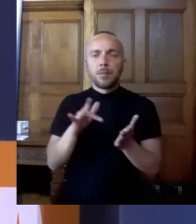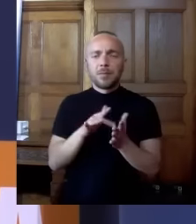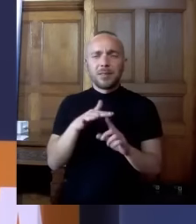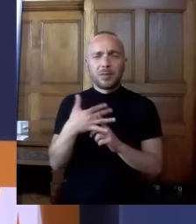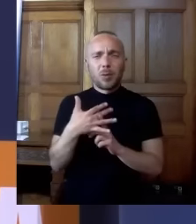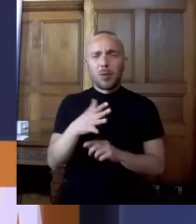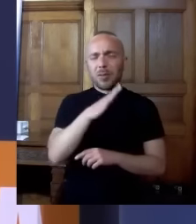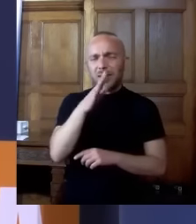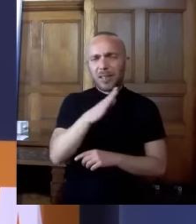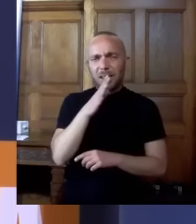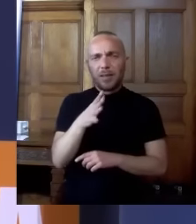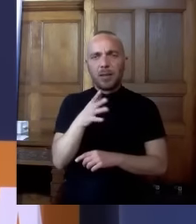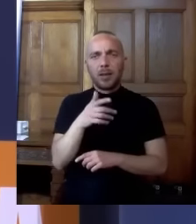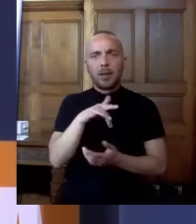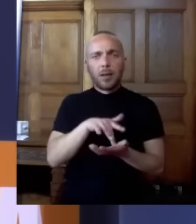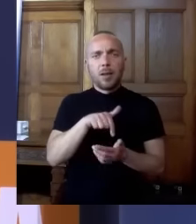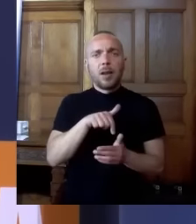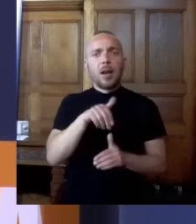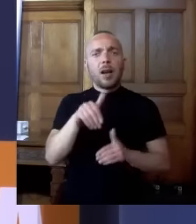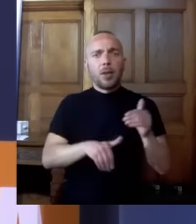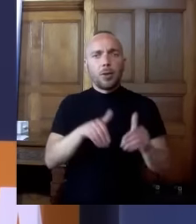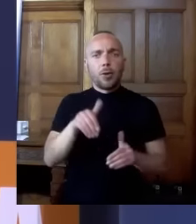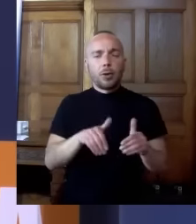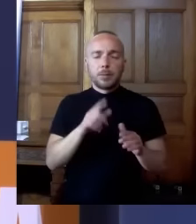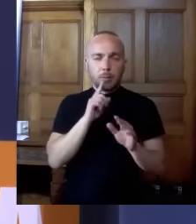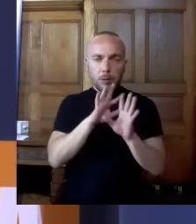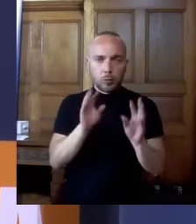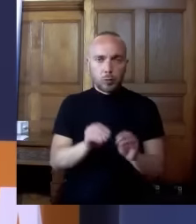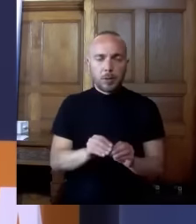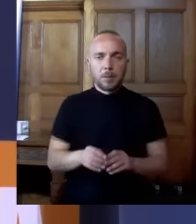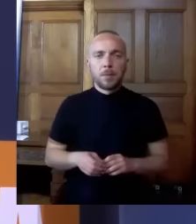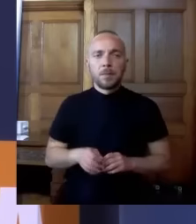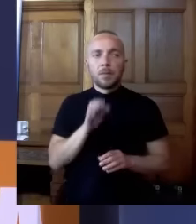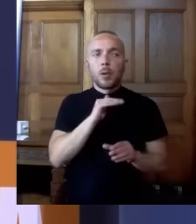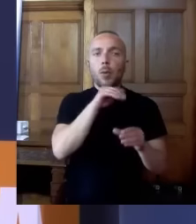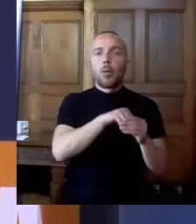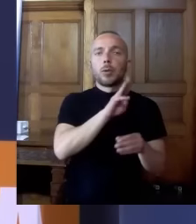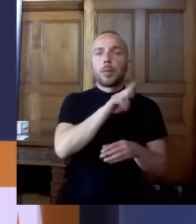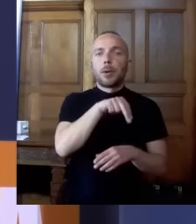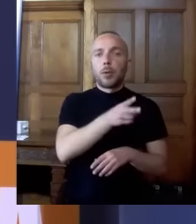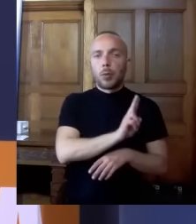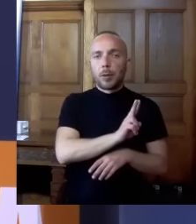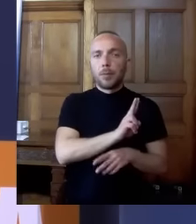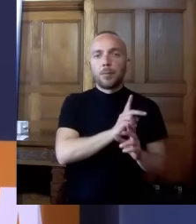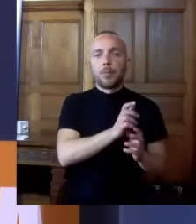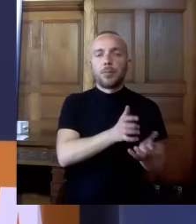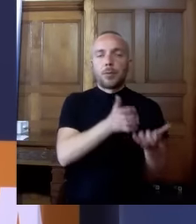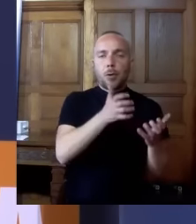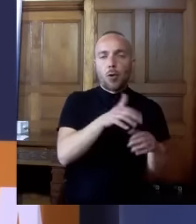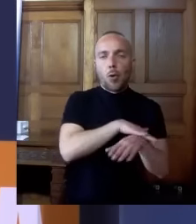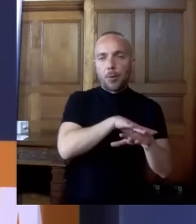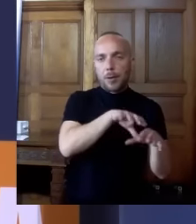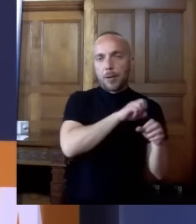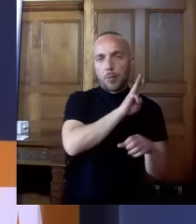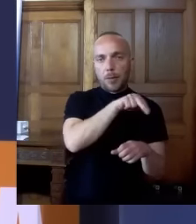tan increíble que en estas elecciones por resumir si votas al partido nacionalista Vasco gobierna el pnv